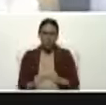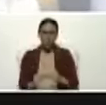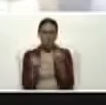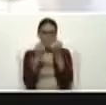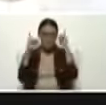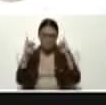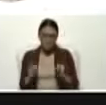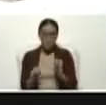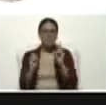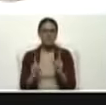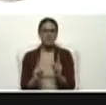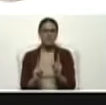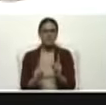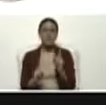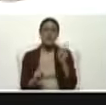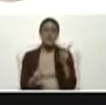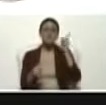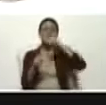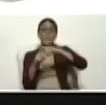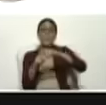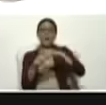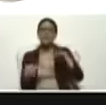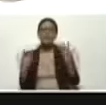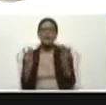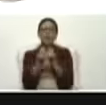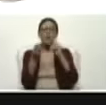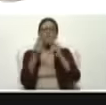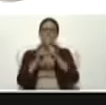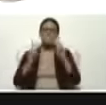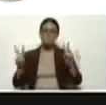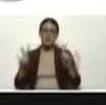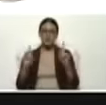y además en paz.